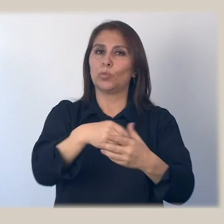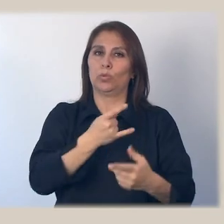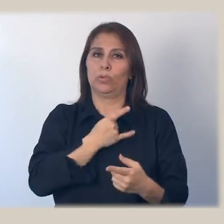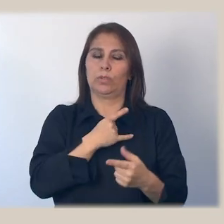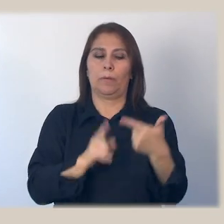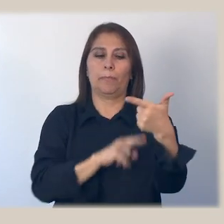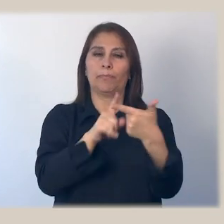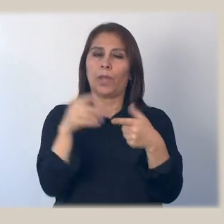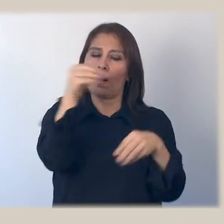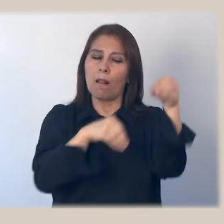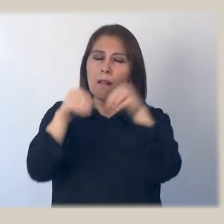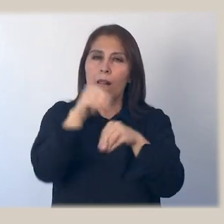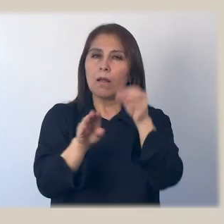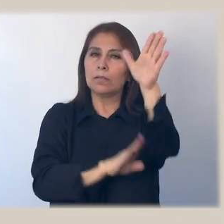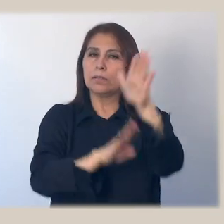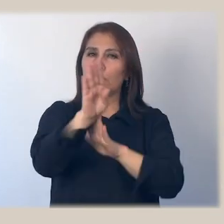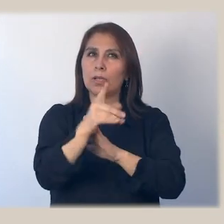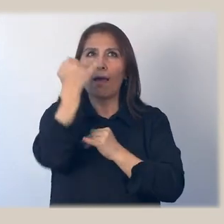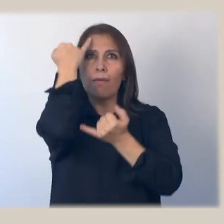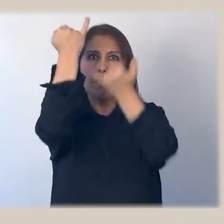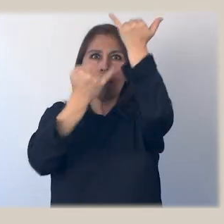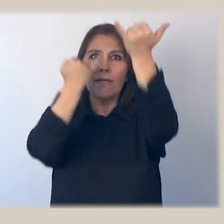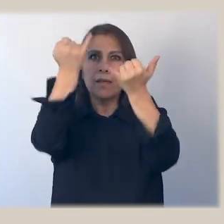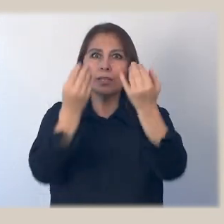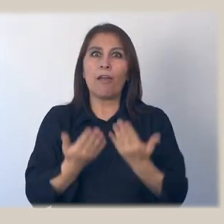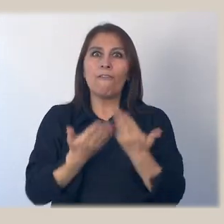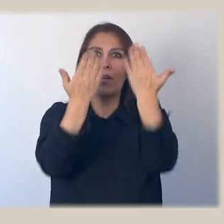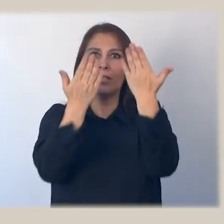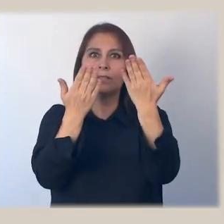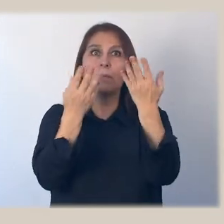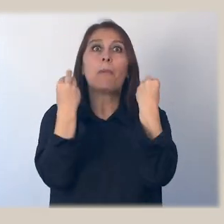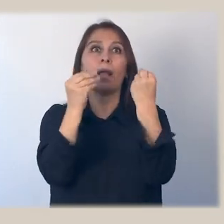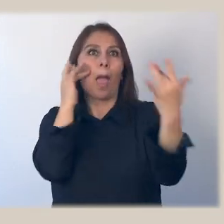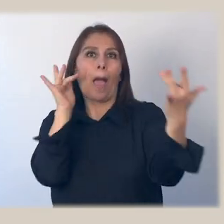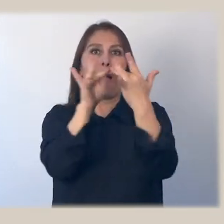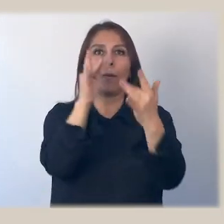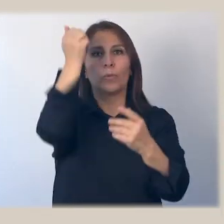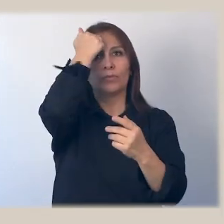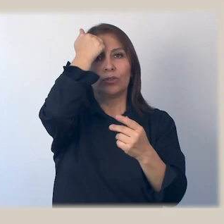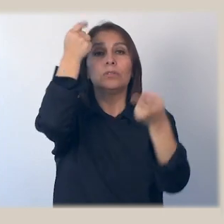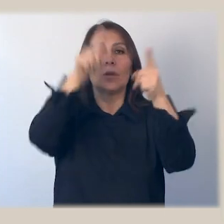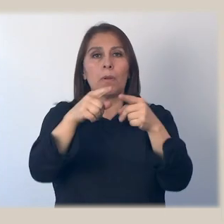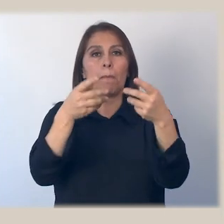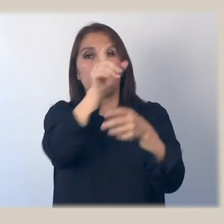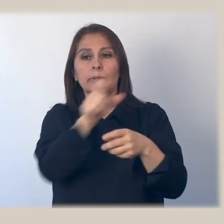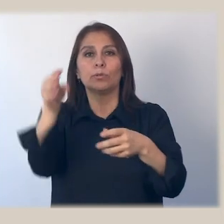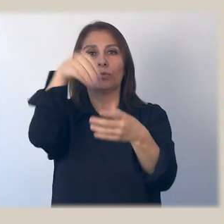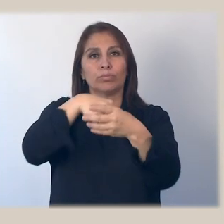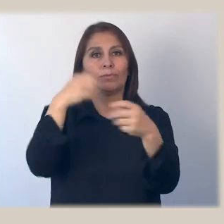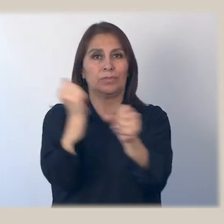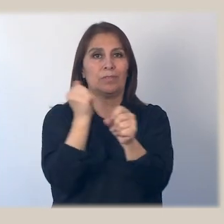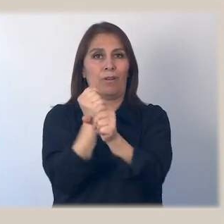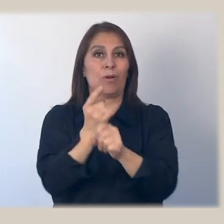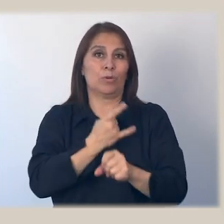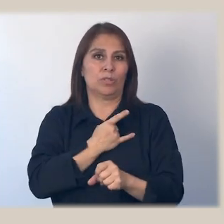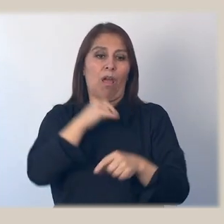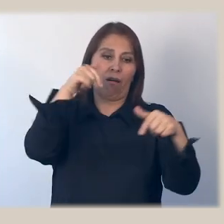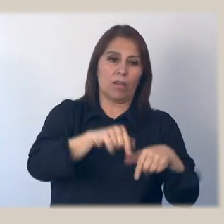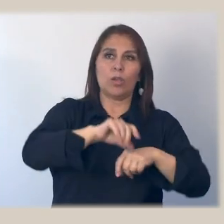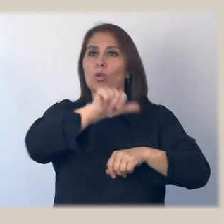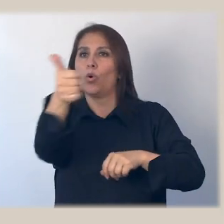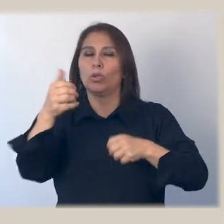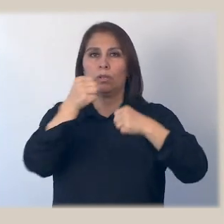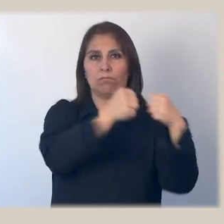el bienestar universitario, diseñar y desarrollar iniciativas de bienestar dirigidas a docentes y funcionarios en todas las instalaciones